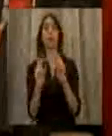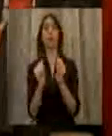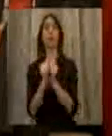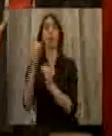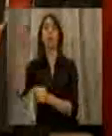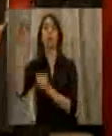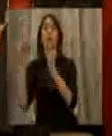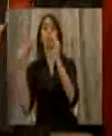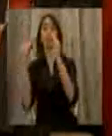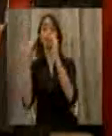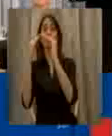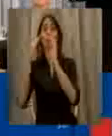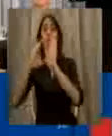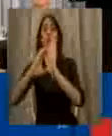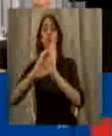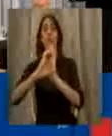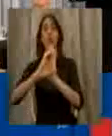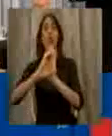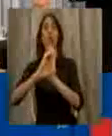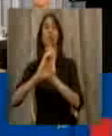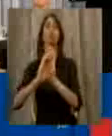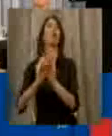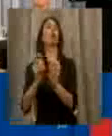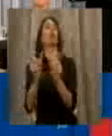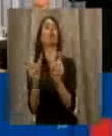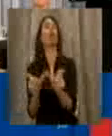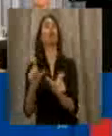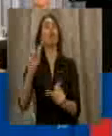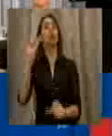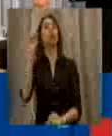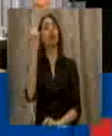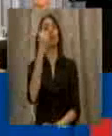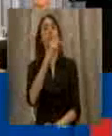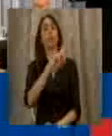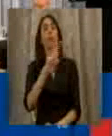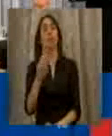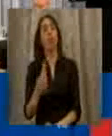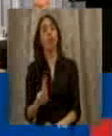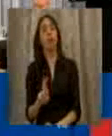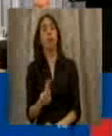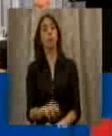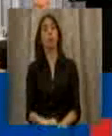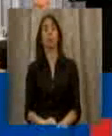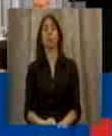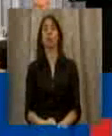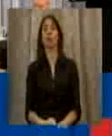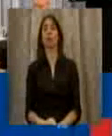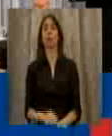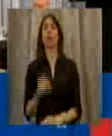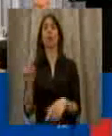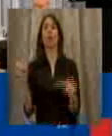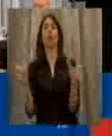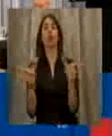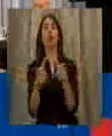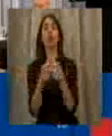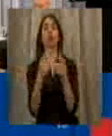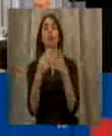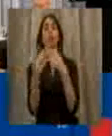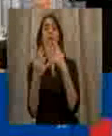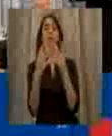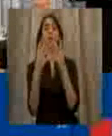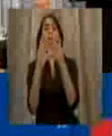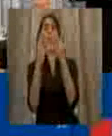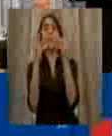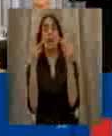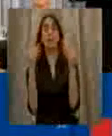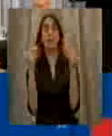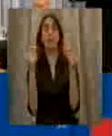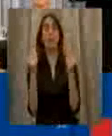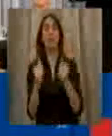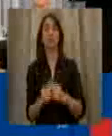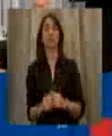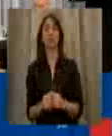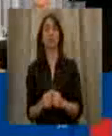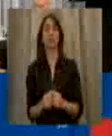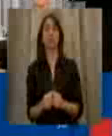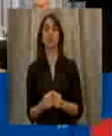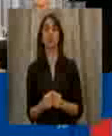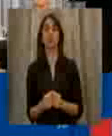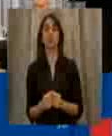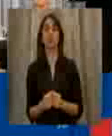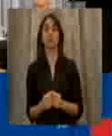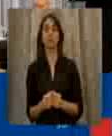Tribunal Constitucional, con la Contraloría General de la República, con el Consejo para la Transparencia, en